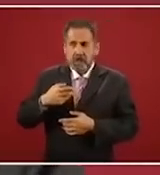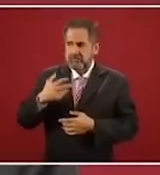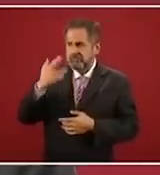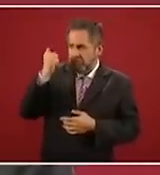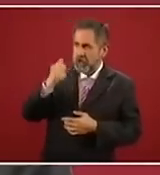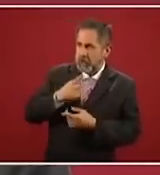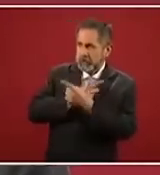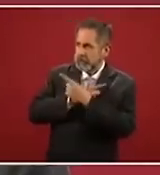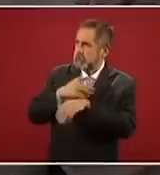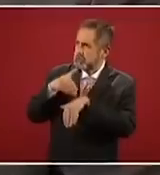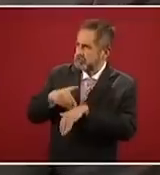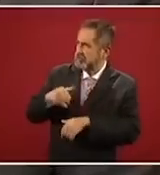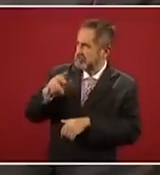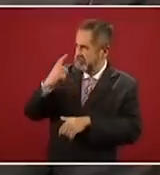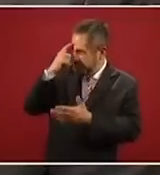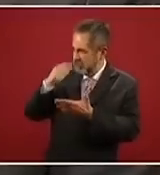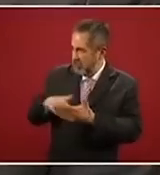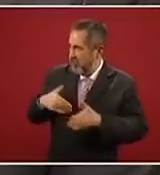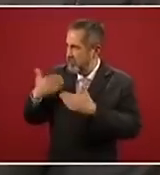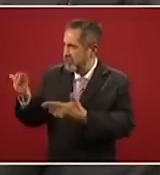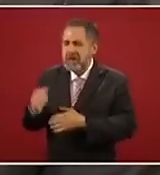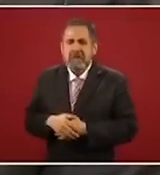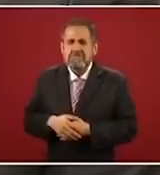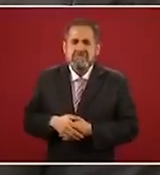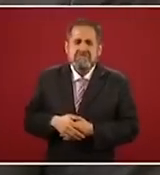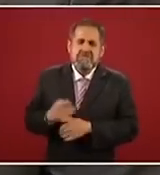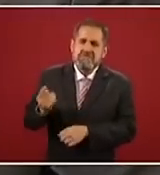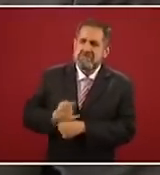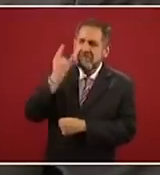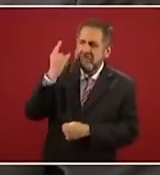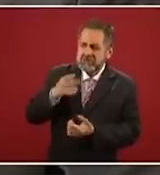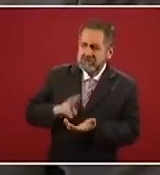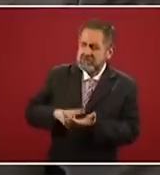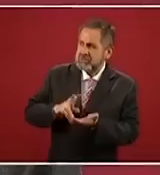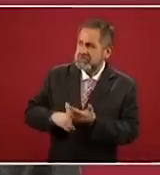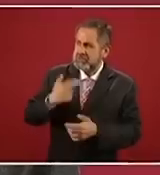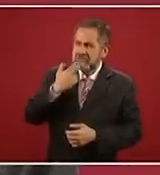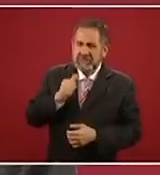así? Nada, no vale nada.